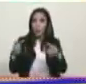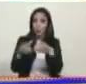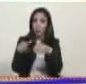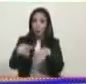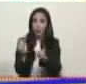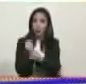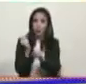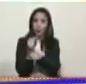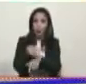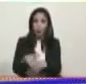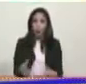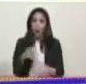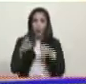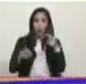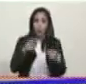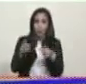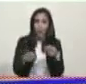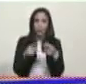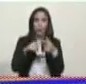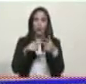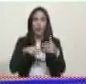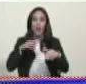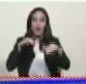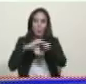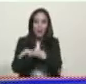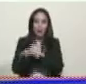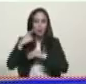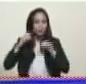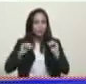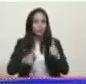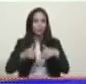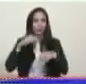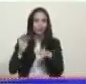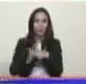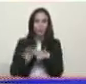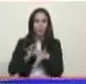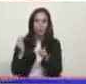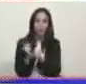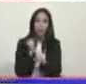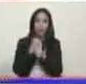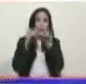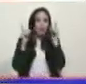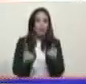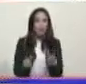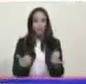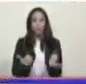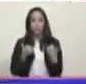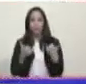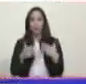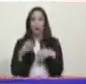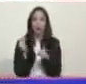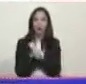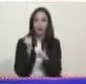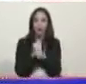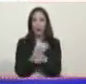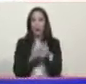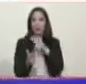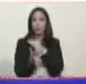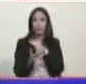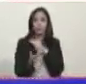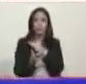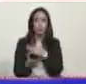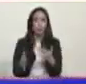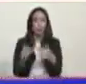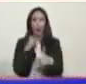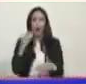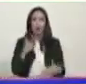Caracas, nuestro talento, nuestra experticia, se montó de manera decidida a darle frente a este bloqueo